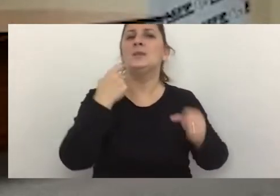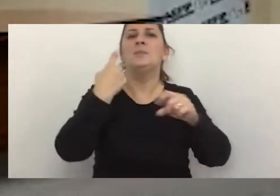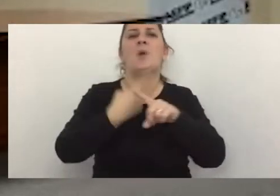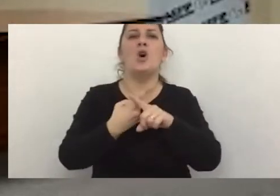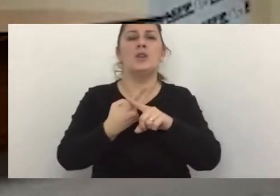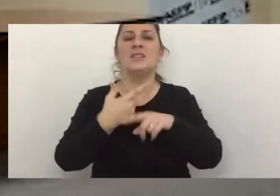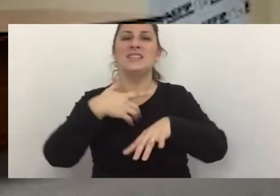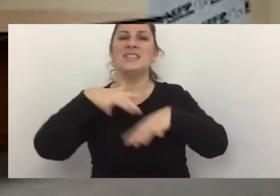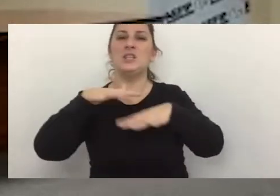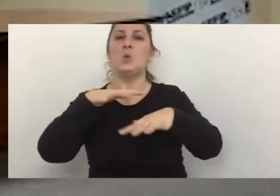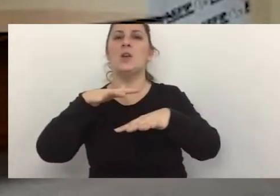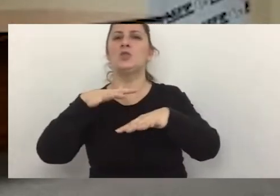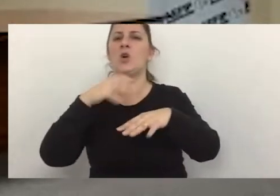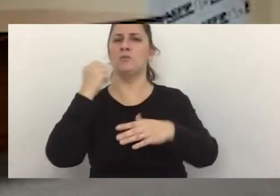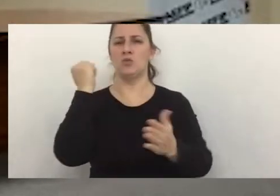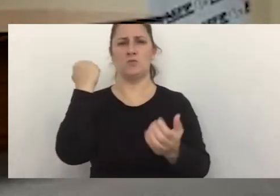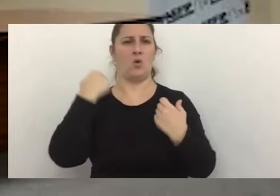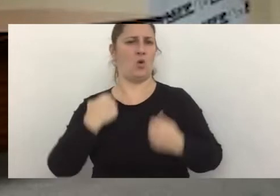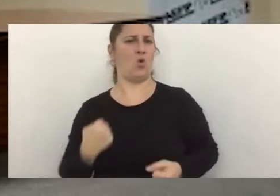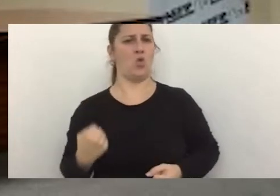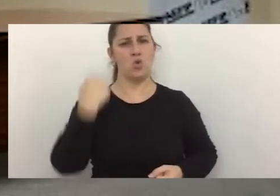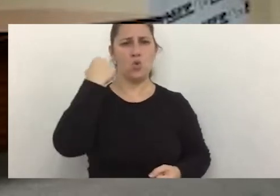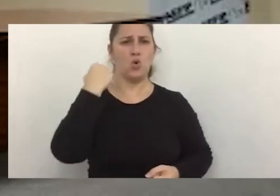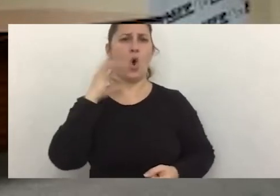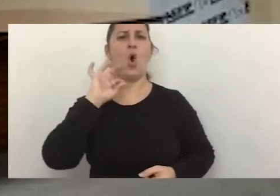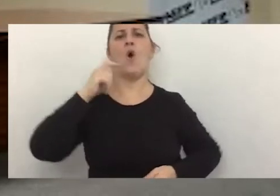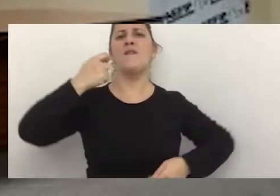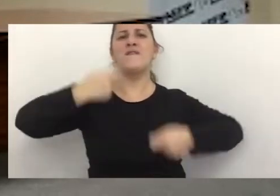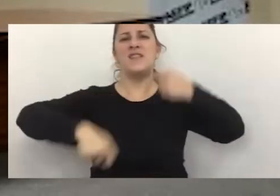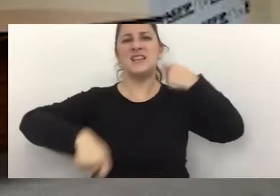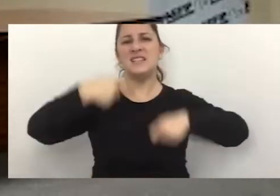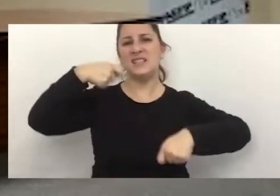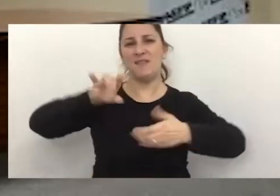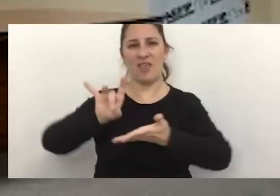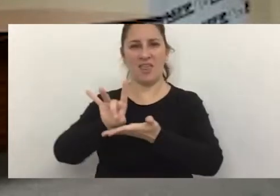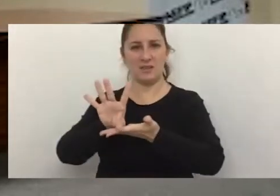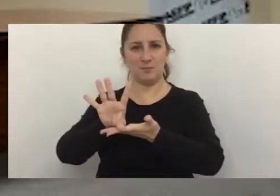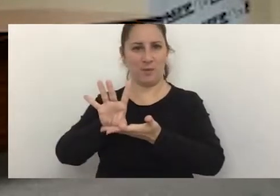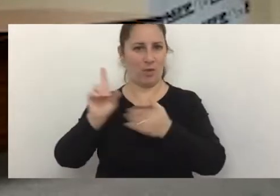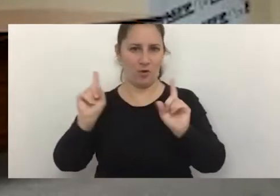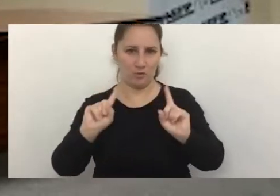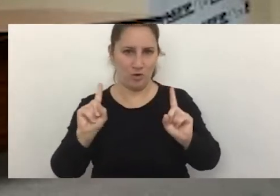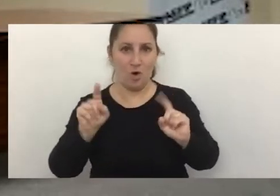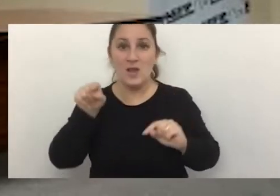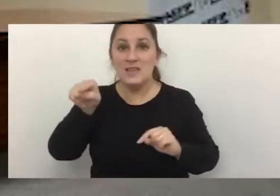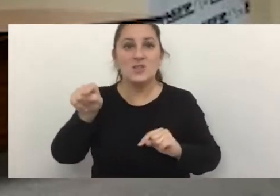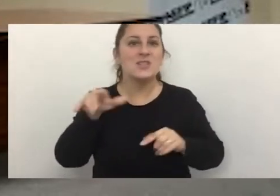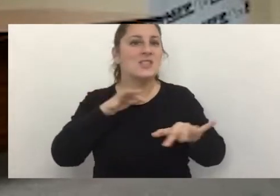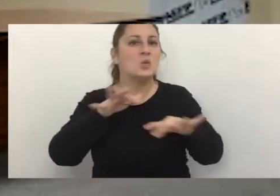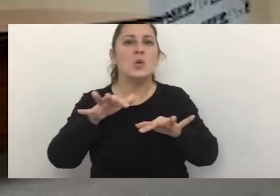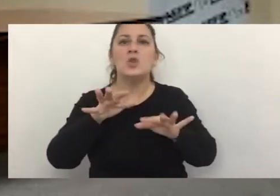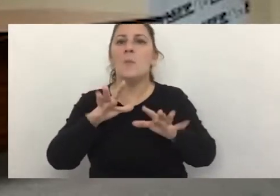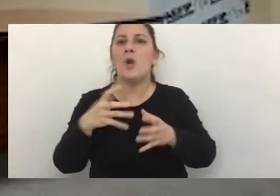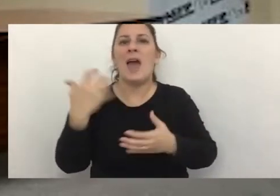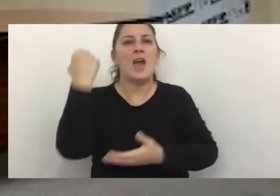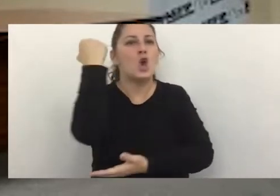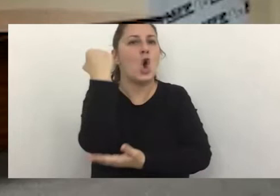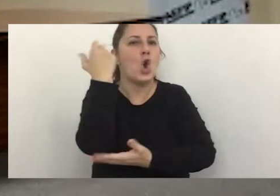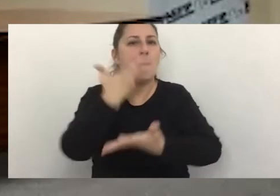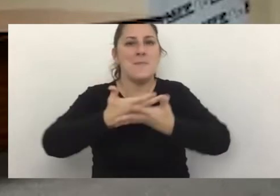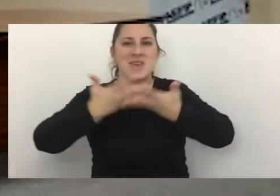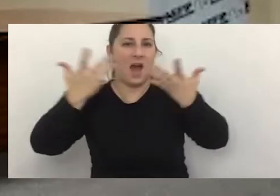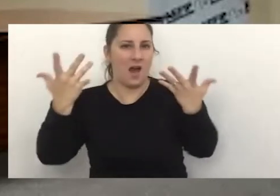en la rigidez o flexibilidad del despido. Eso se da por cuestiones macroeconómicas, por otras